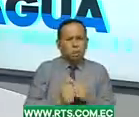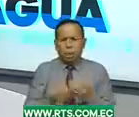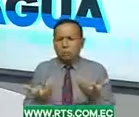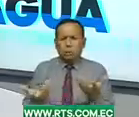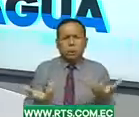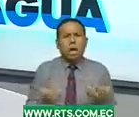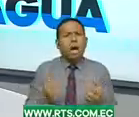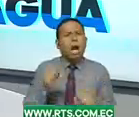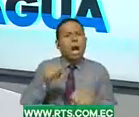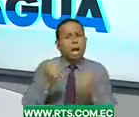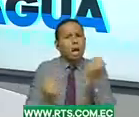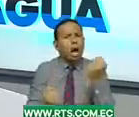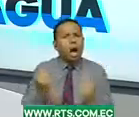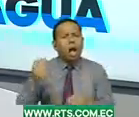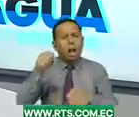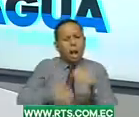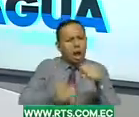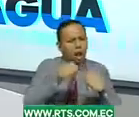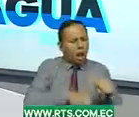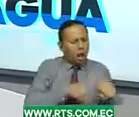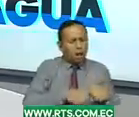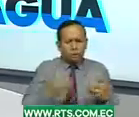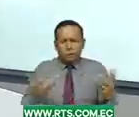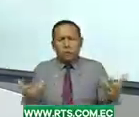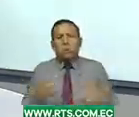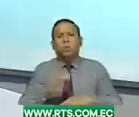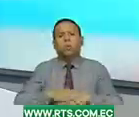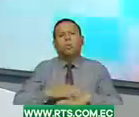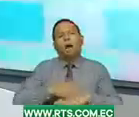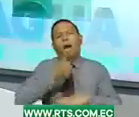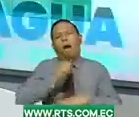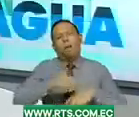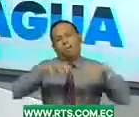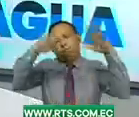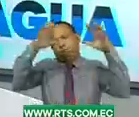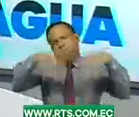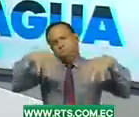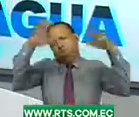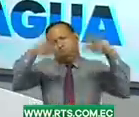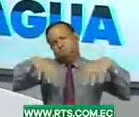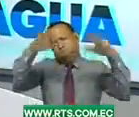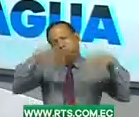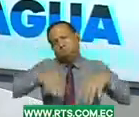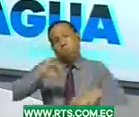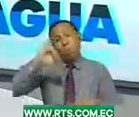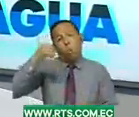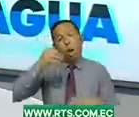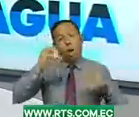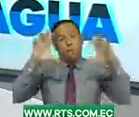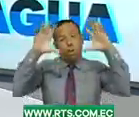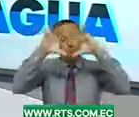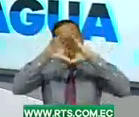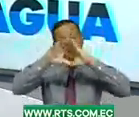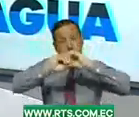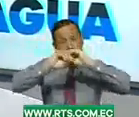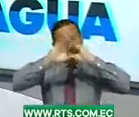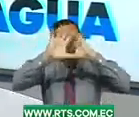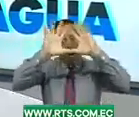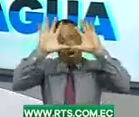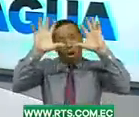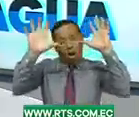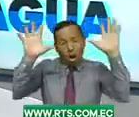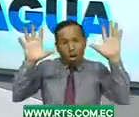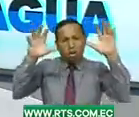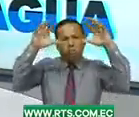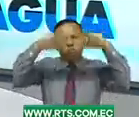de las consecuencias de la torrencial precipitación que cayó sobre Guayaquil la mañana de este jueves. Jorge Salazar recorrió varias